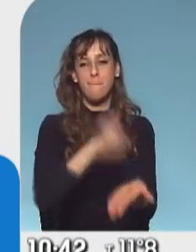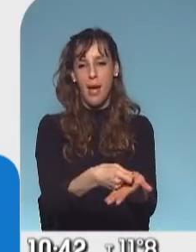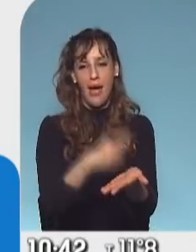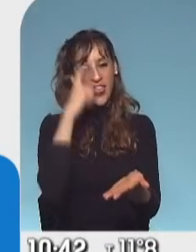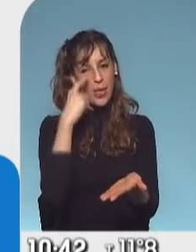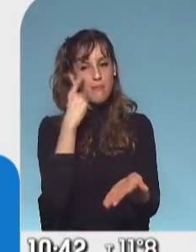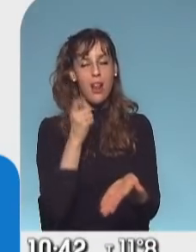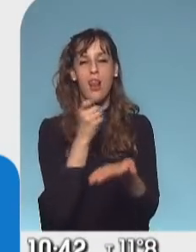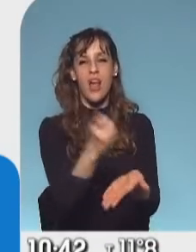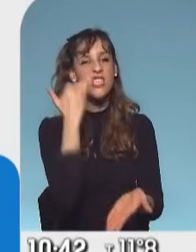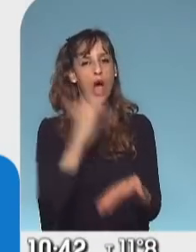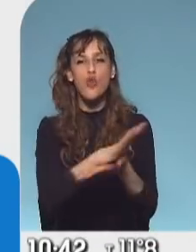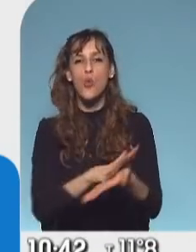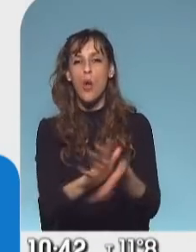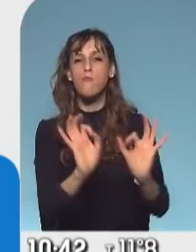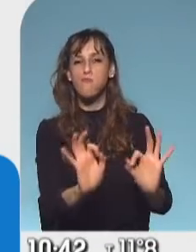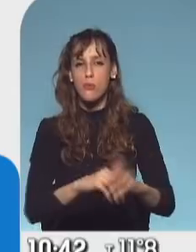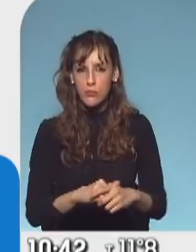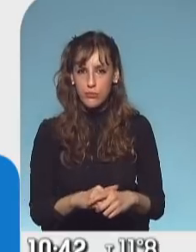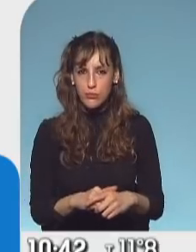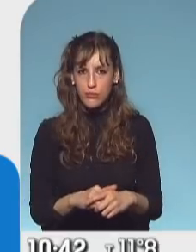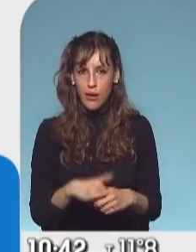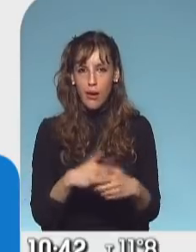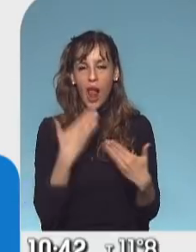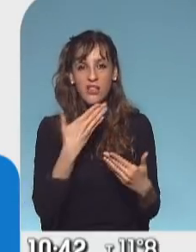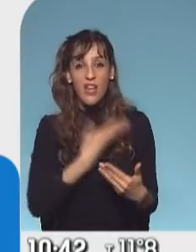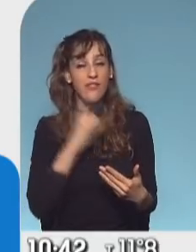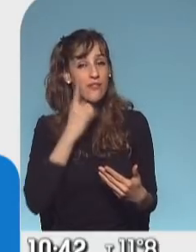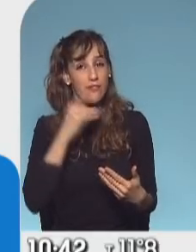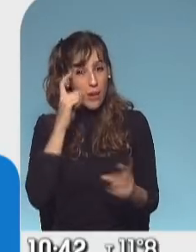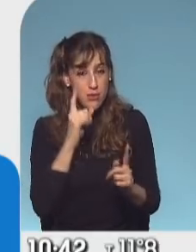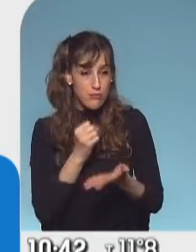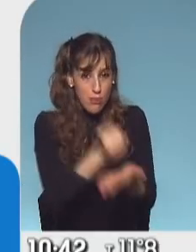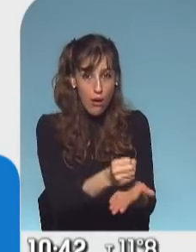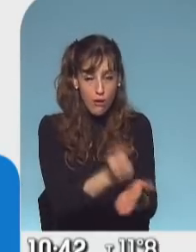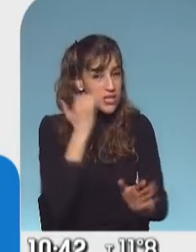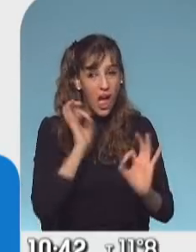por mes en concepto de IFE a quien está necesitando.